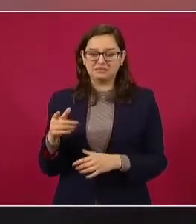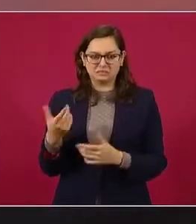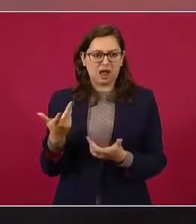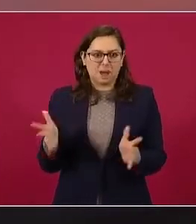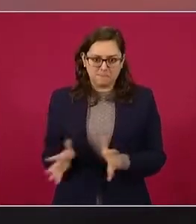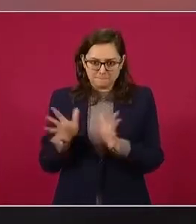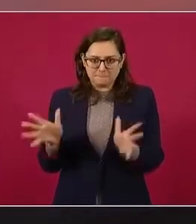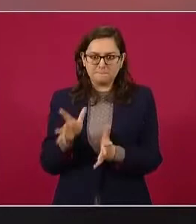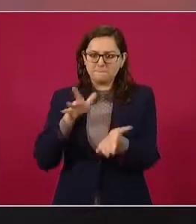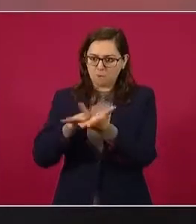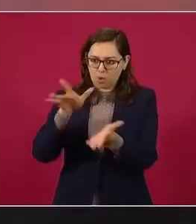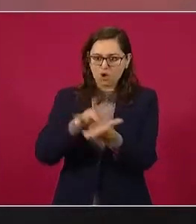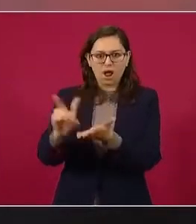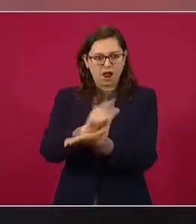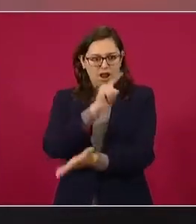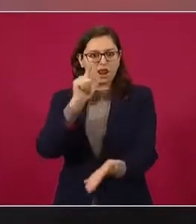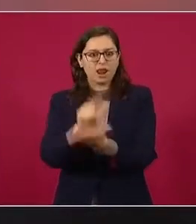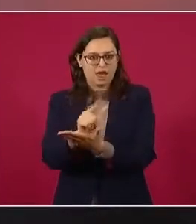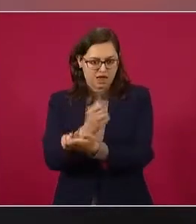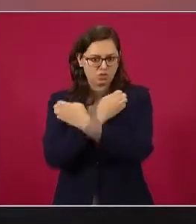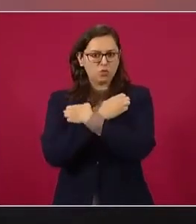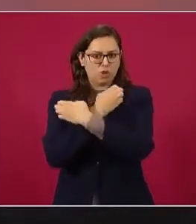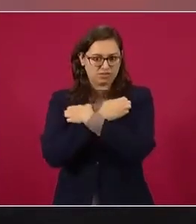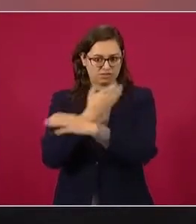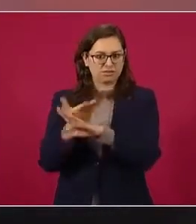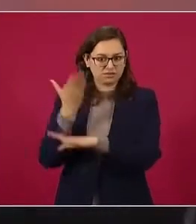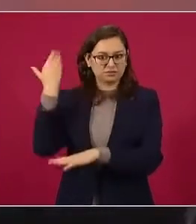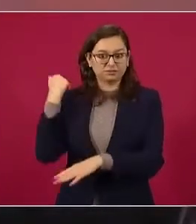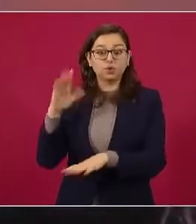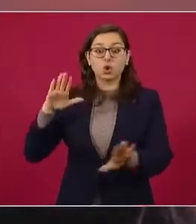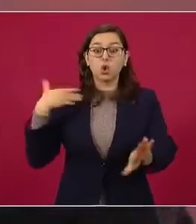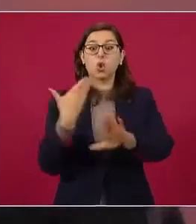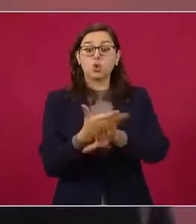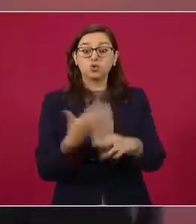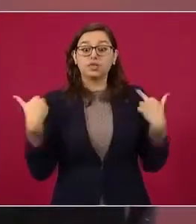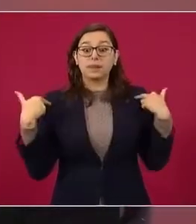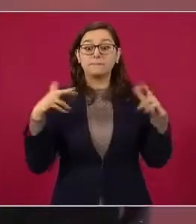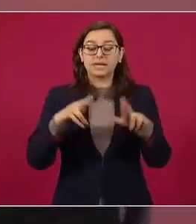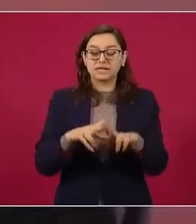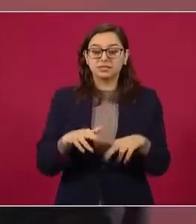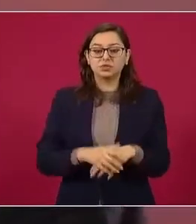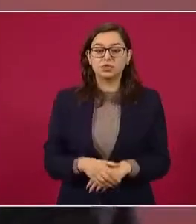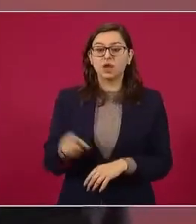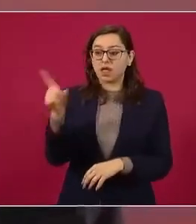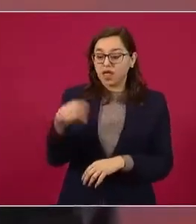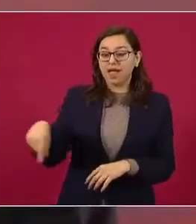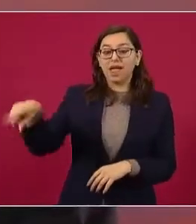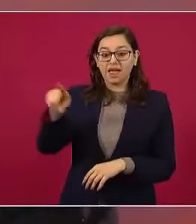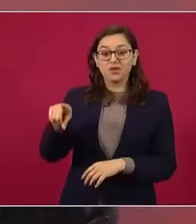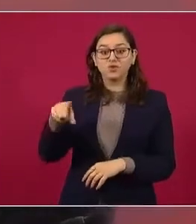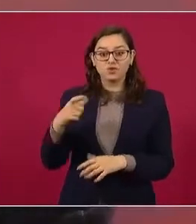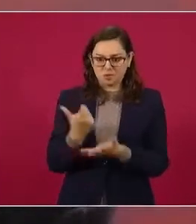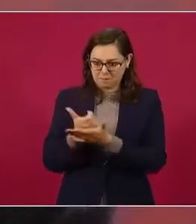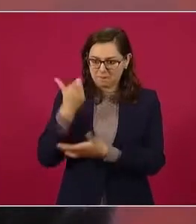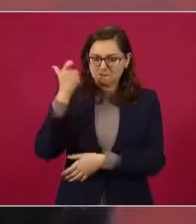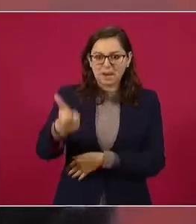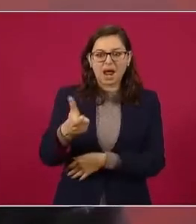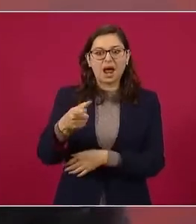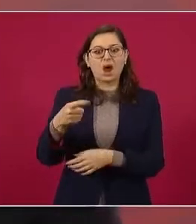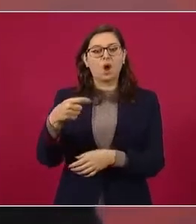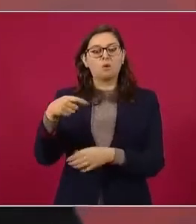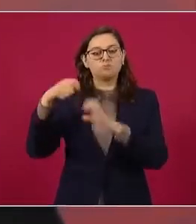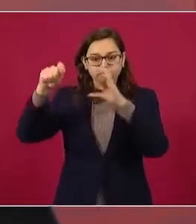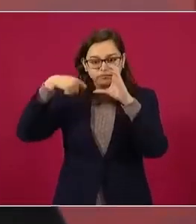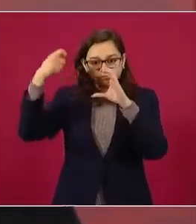reforma, de la campaña de desprestigio. Bueno, hicieron hasta una película, Claudio X